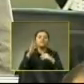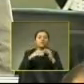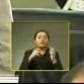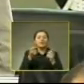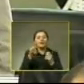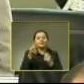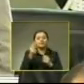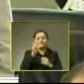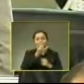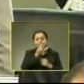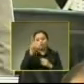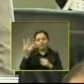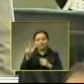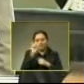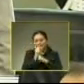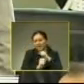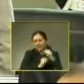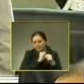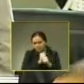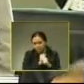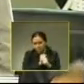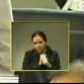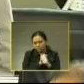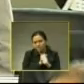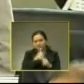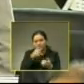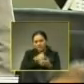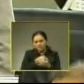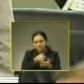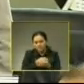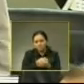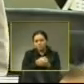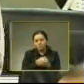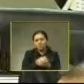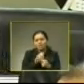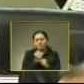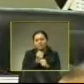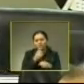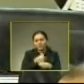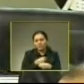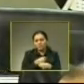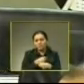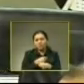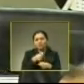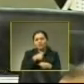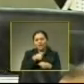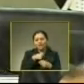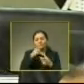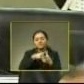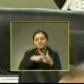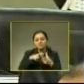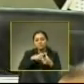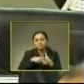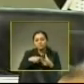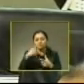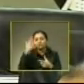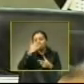33 años. El mismo que fue hecho la ley de radiodifusión y televisión